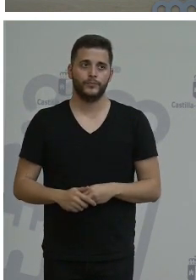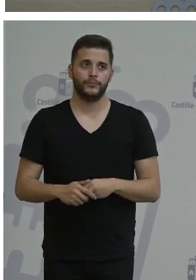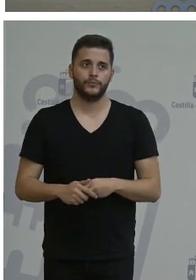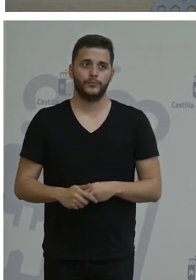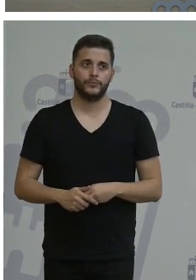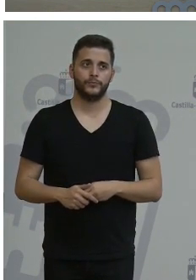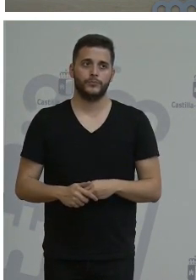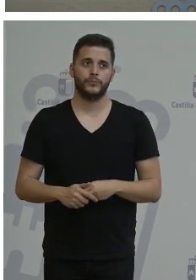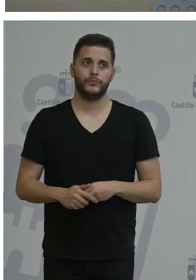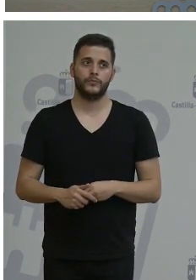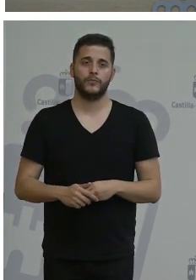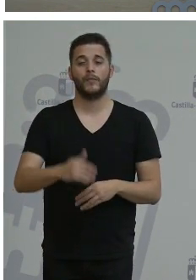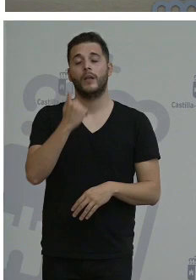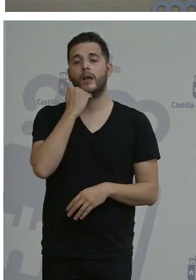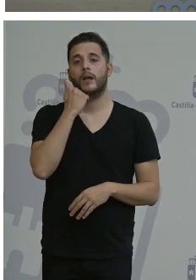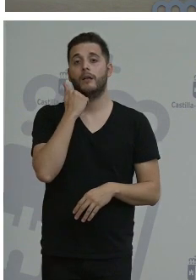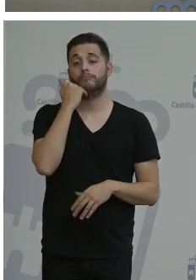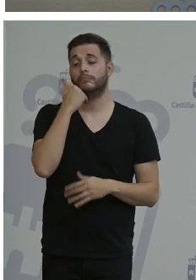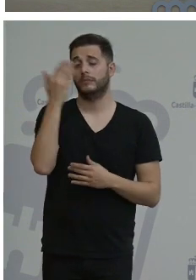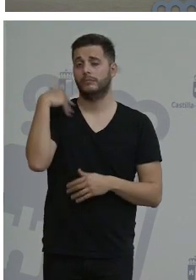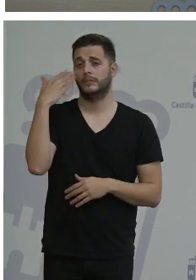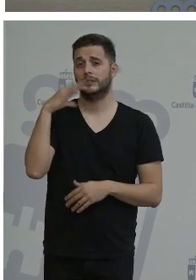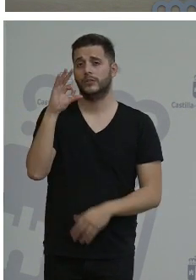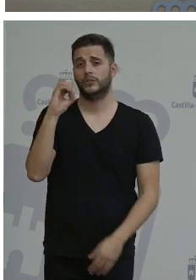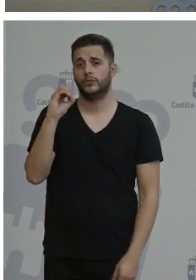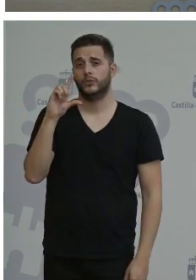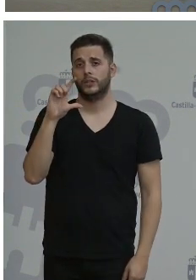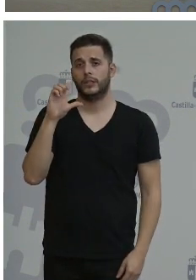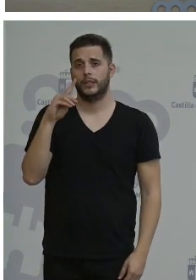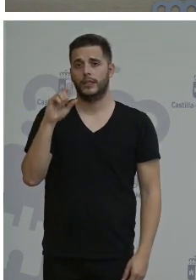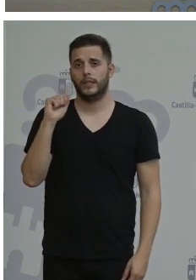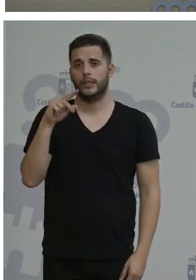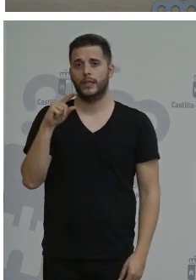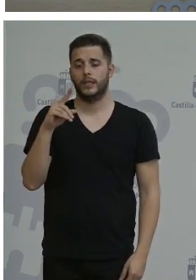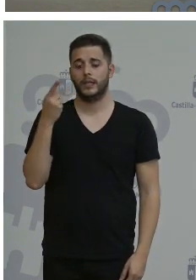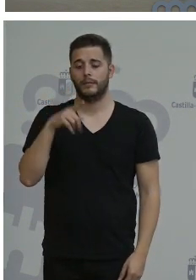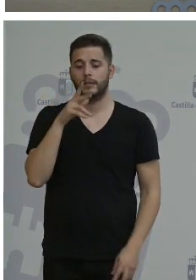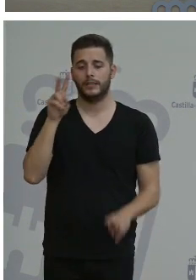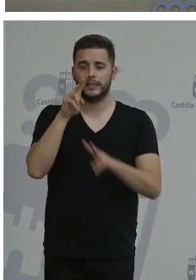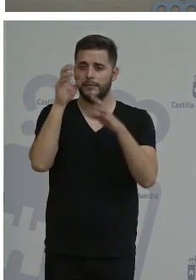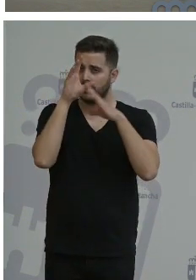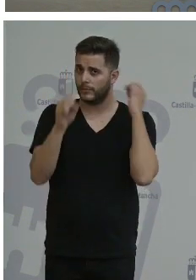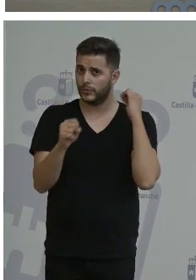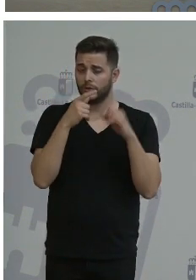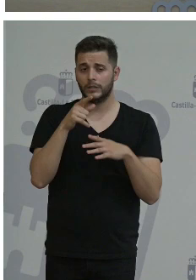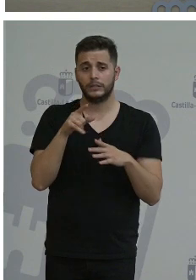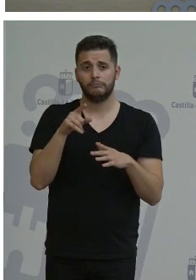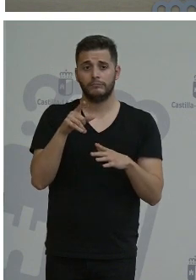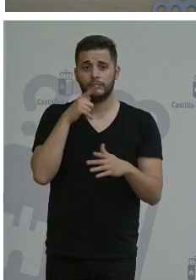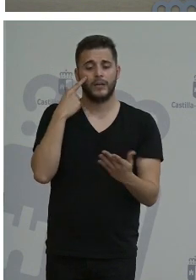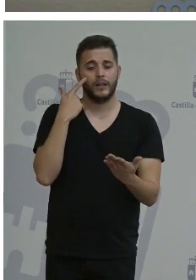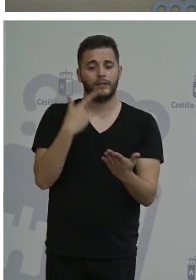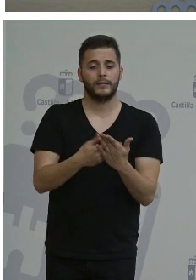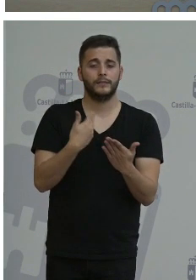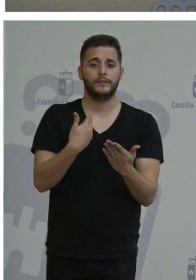Algo que ya se ha comentado también, lo comentaba Soledad esta mañana en el protocolo, el garantizar las adaptaciones al puesto